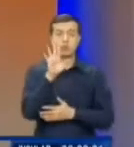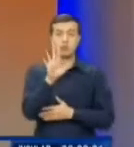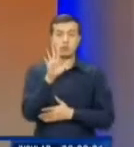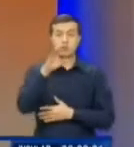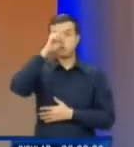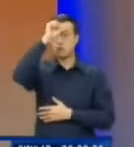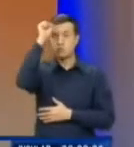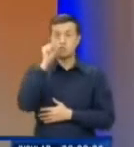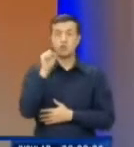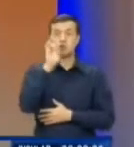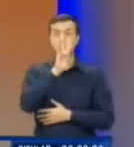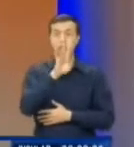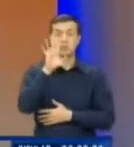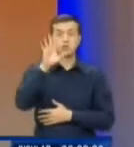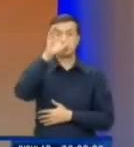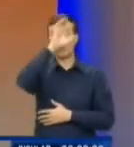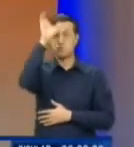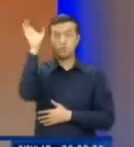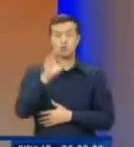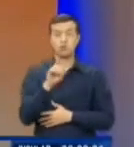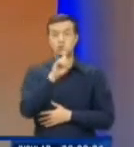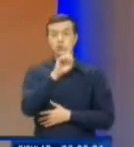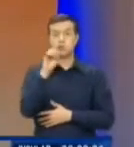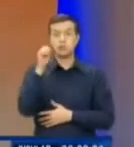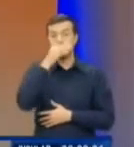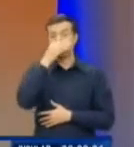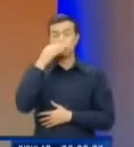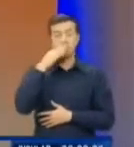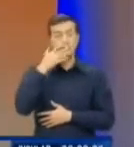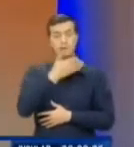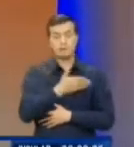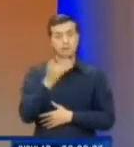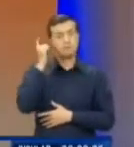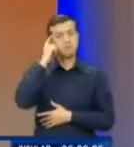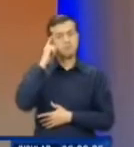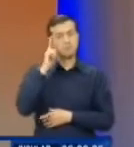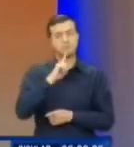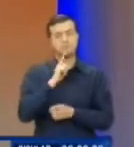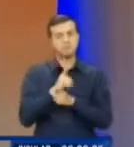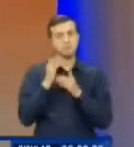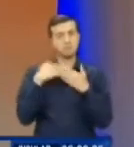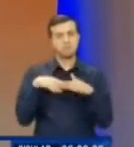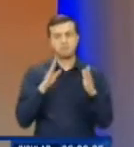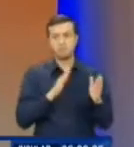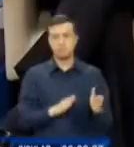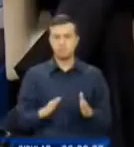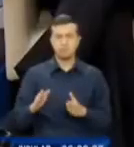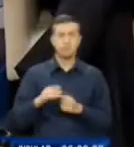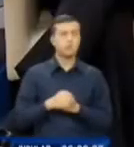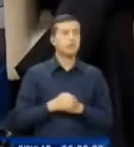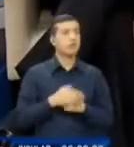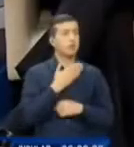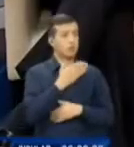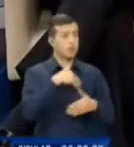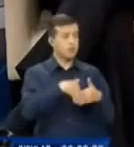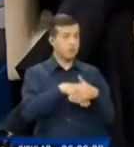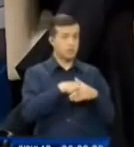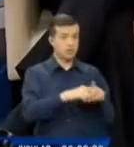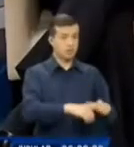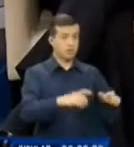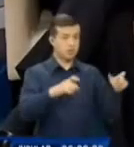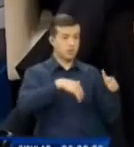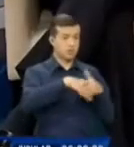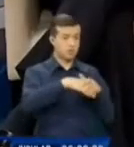sierras 75 costa ciega amazonía es una consideración que se ha hecho y se ha discutido esos son los límites que pueden tener